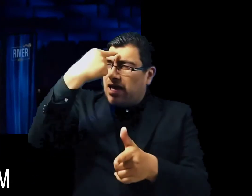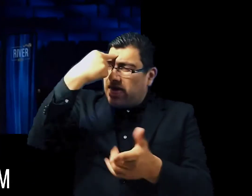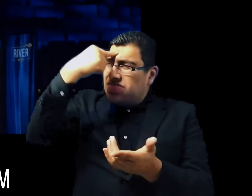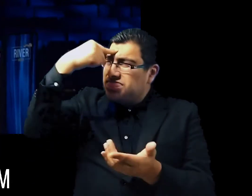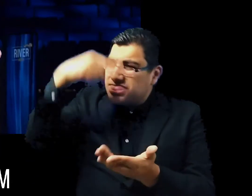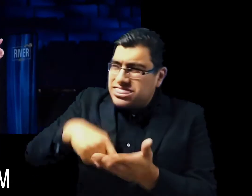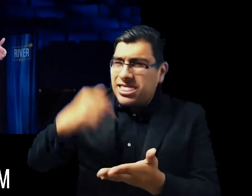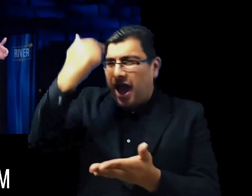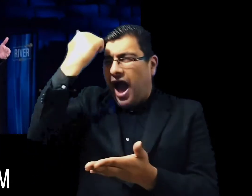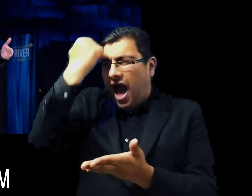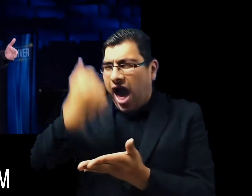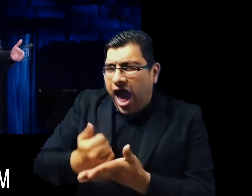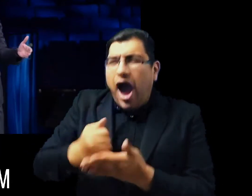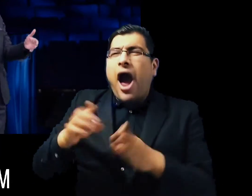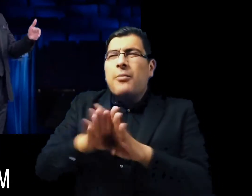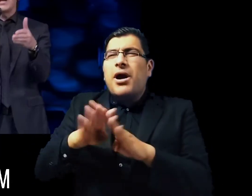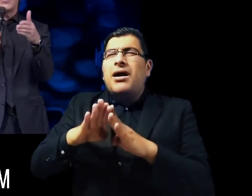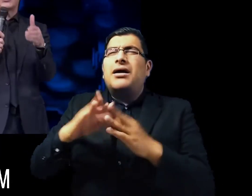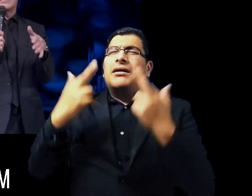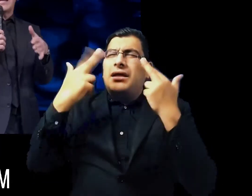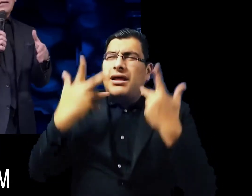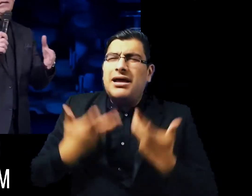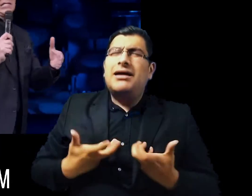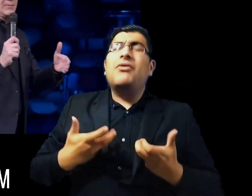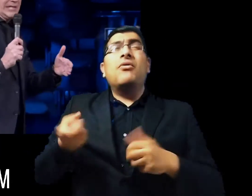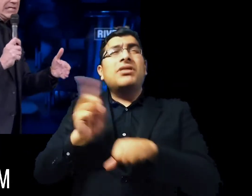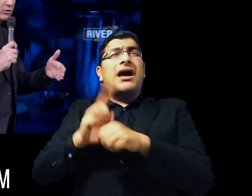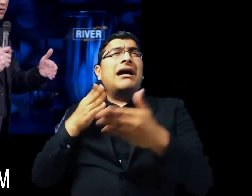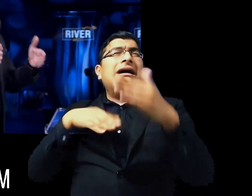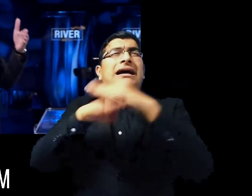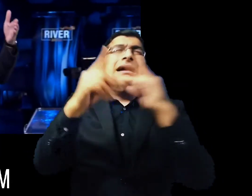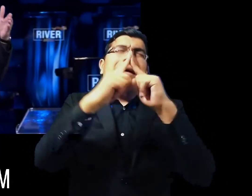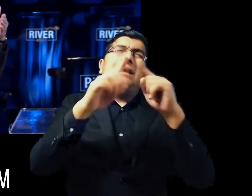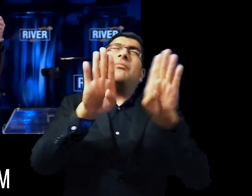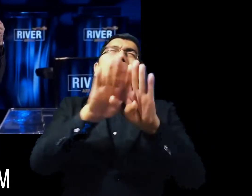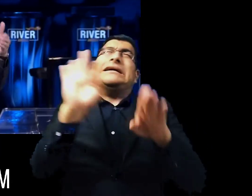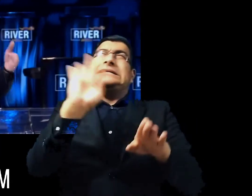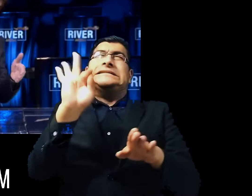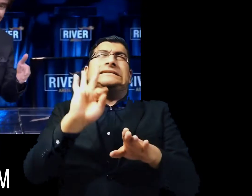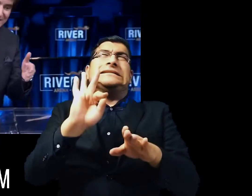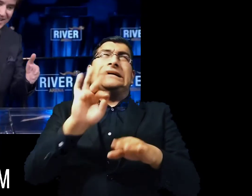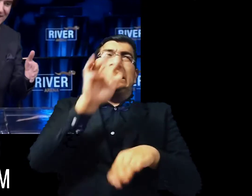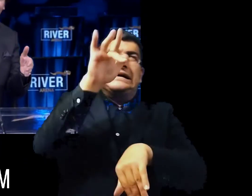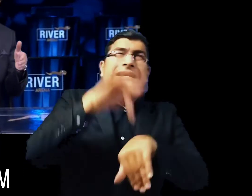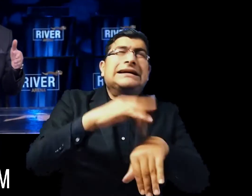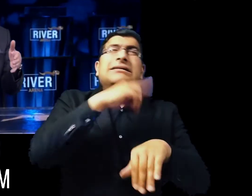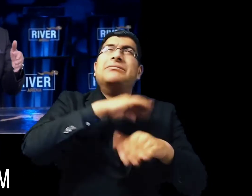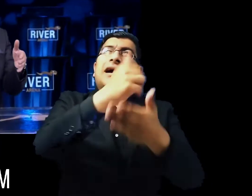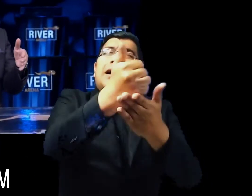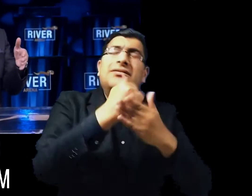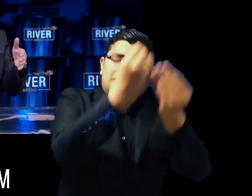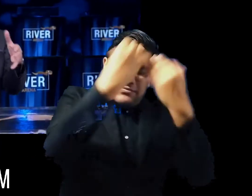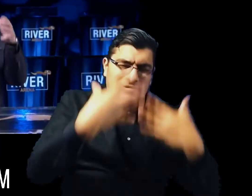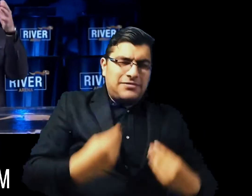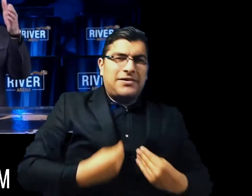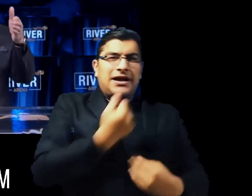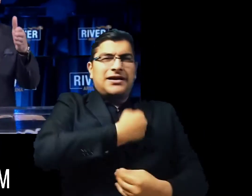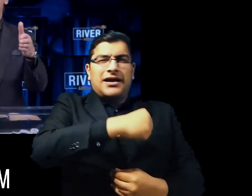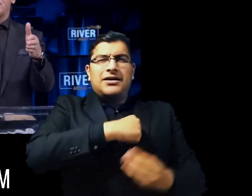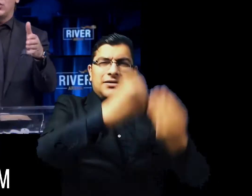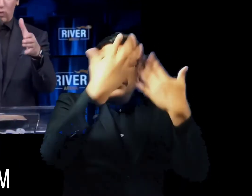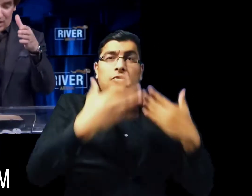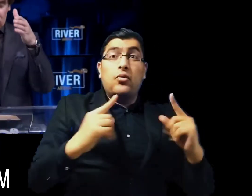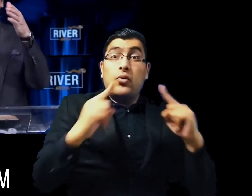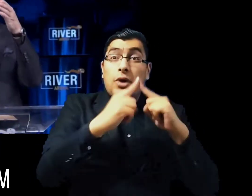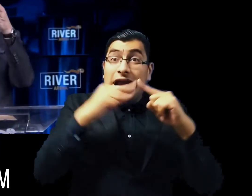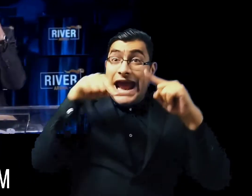por la vida. Y entonces un día corren a la iglesia pensando en que tal vez encuentren la sanidad en una